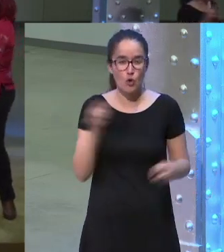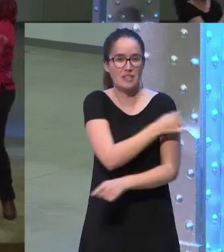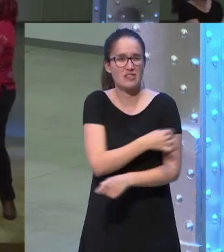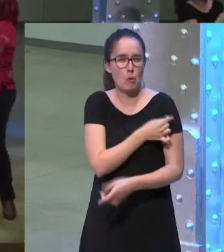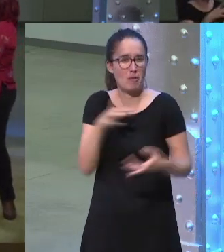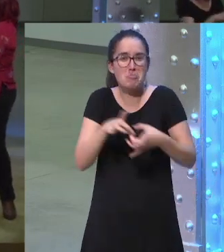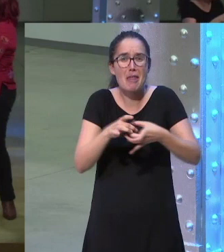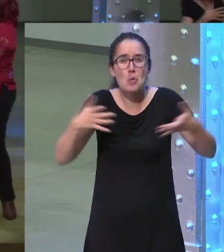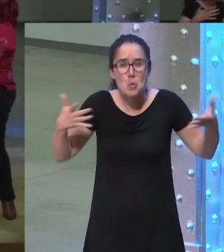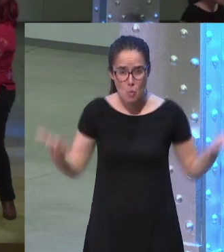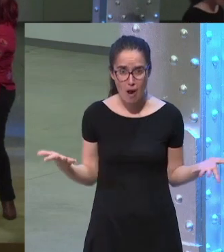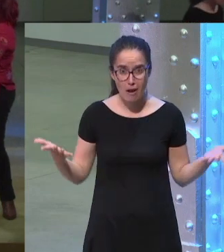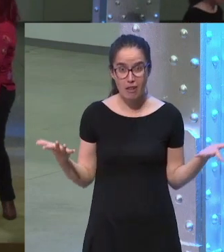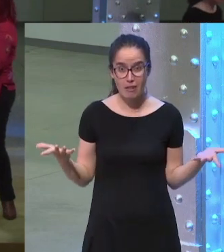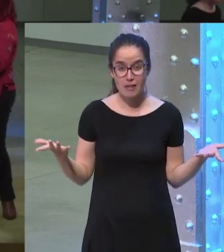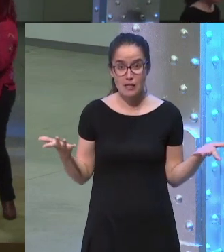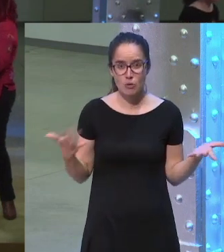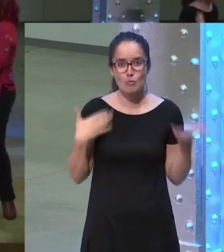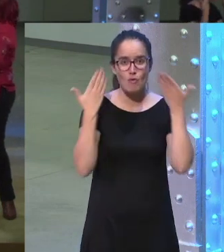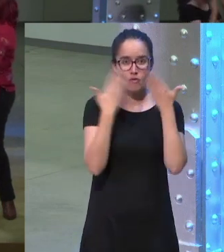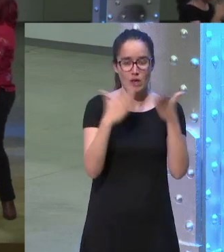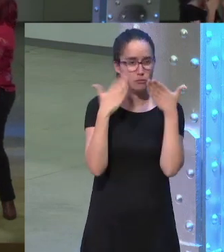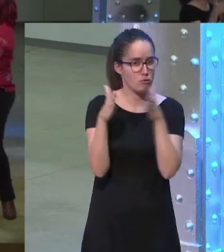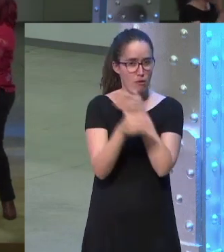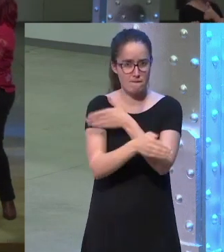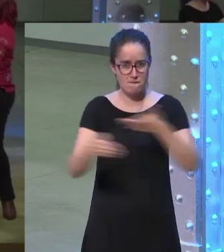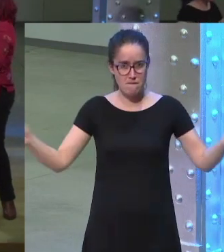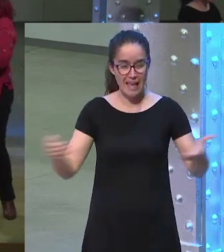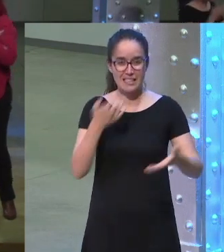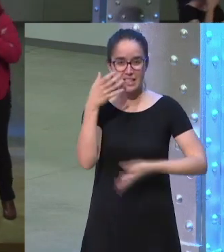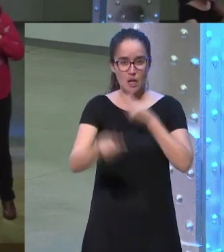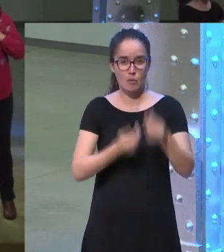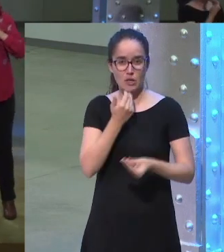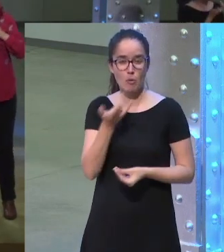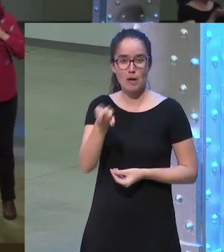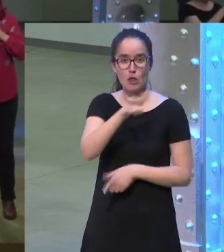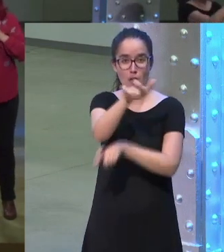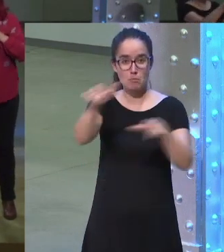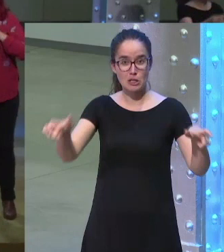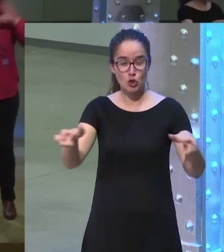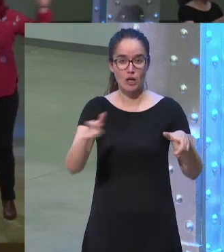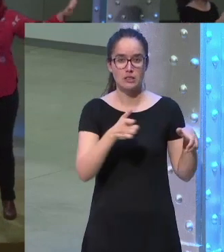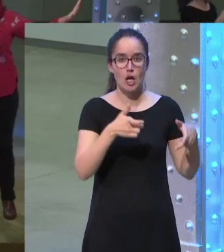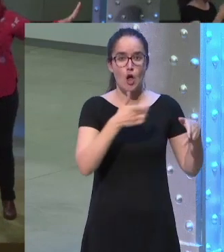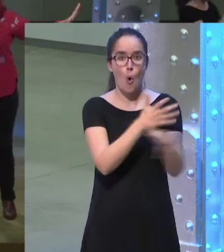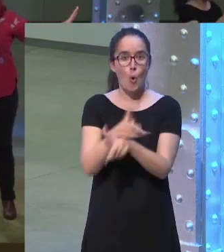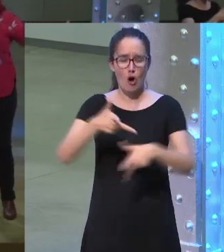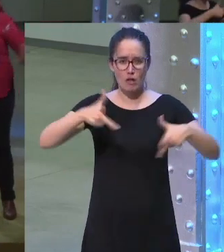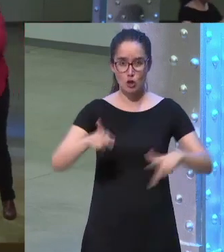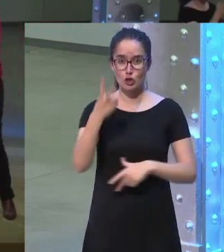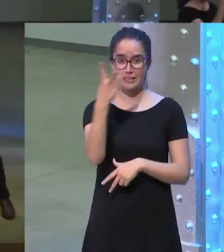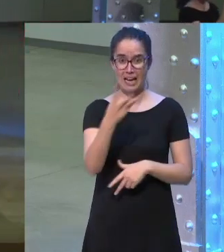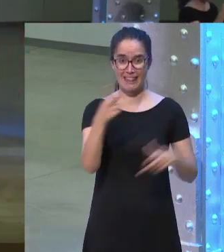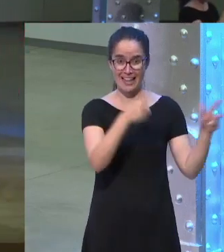vacuna? Lo voy a explicar ahora. De hecho, como Facebook es muy grande, si hacemos algo similar con los personajes de Juego de Tronos, y esto es de la